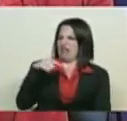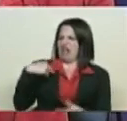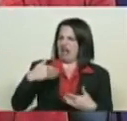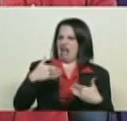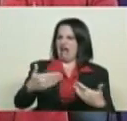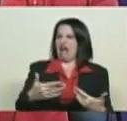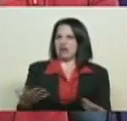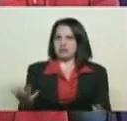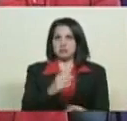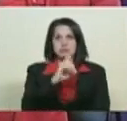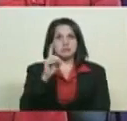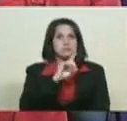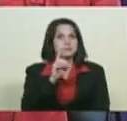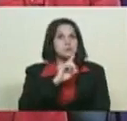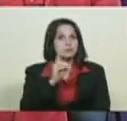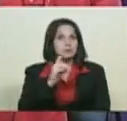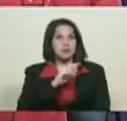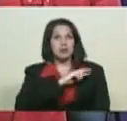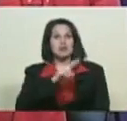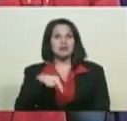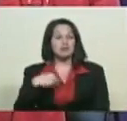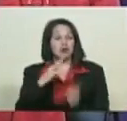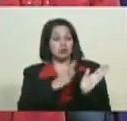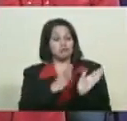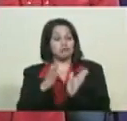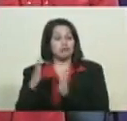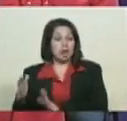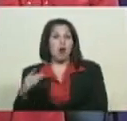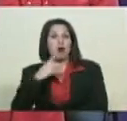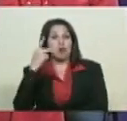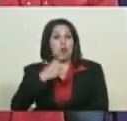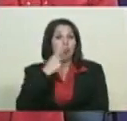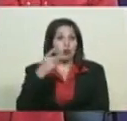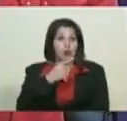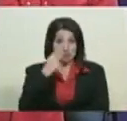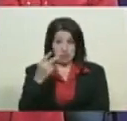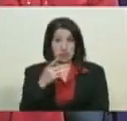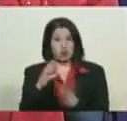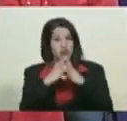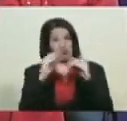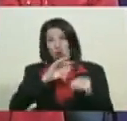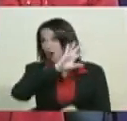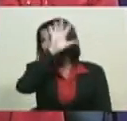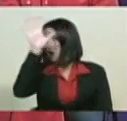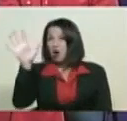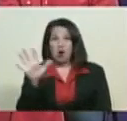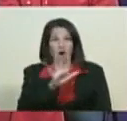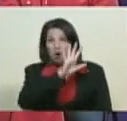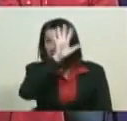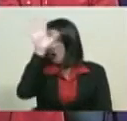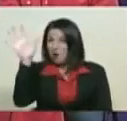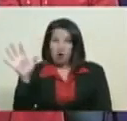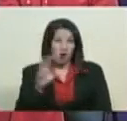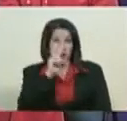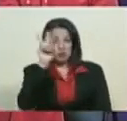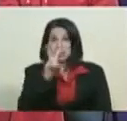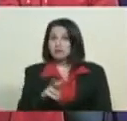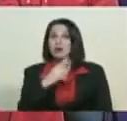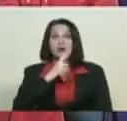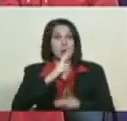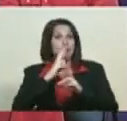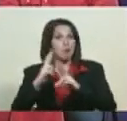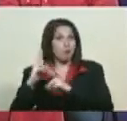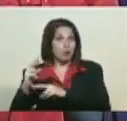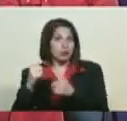No, no es ventajismo. Nosotros tenemos una estructura política en toda Venezuela y reportan en tiempo real lo que